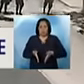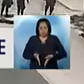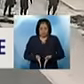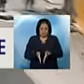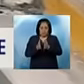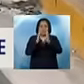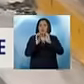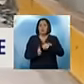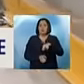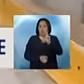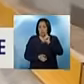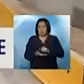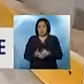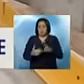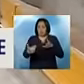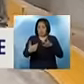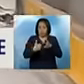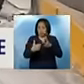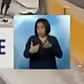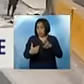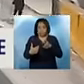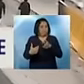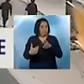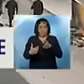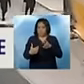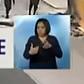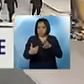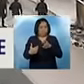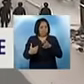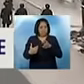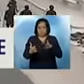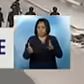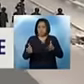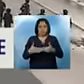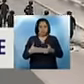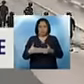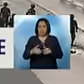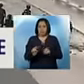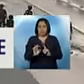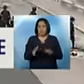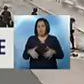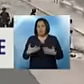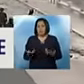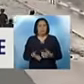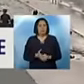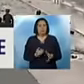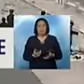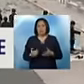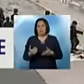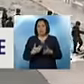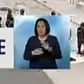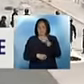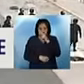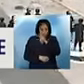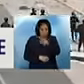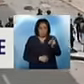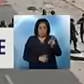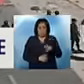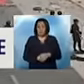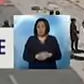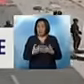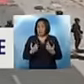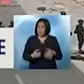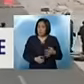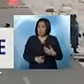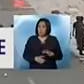Son ambos sentidos de esta arteria que está siendo interrumpida al tránsito. Ustedes pueden observar que